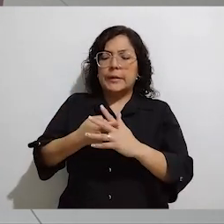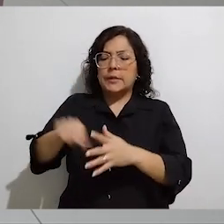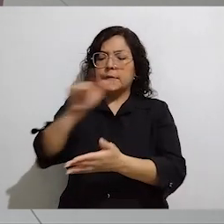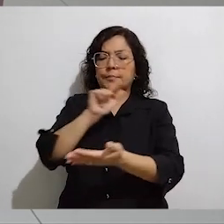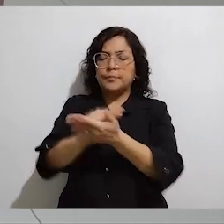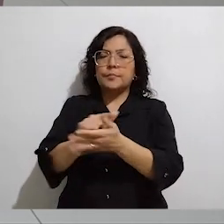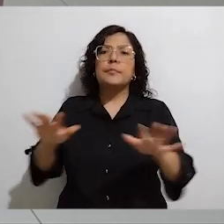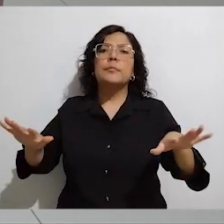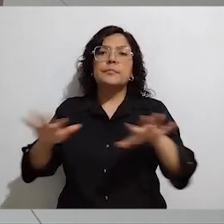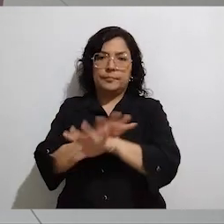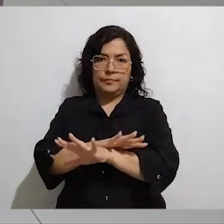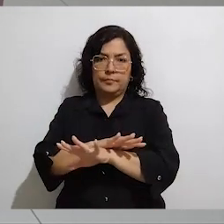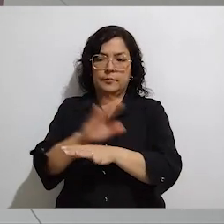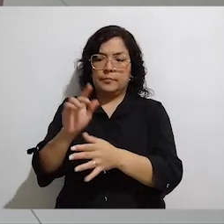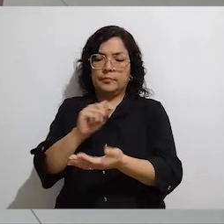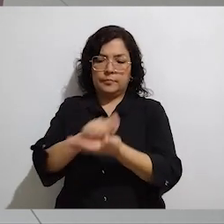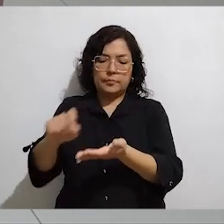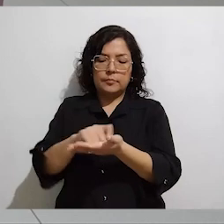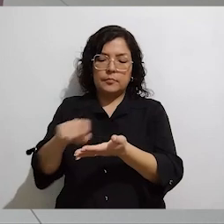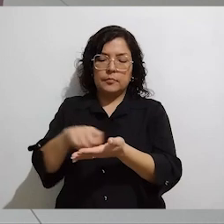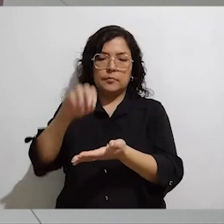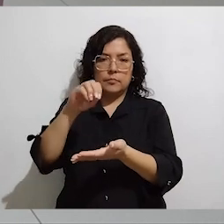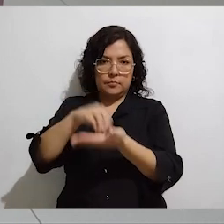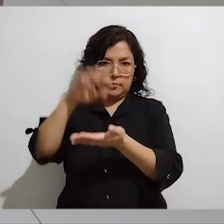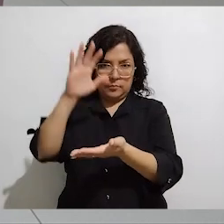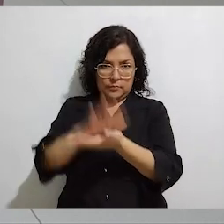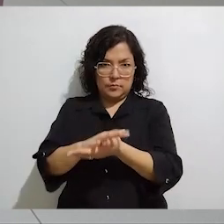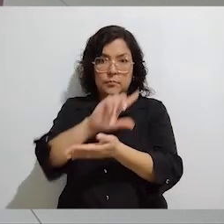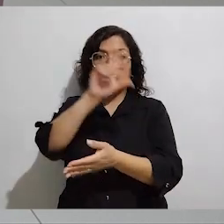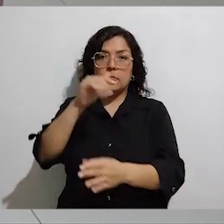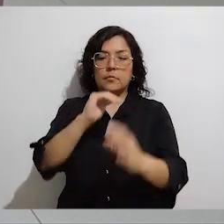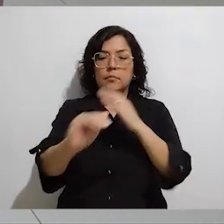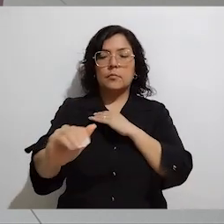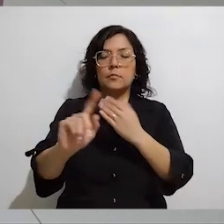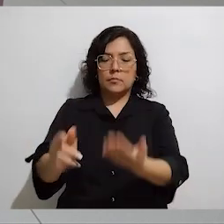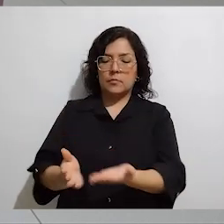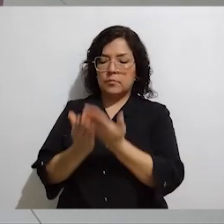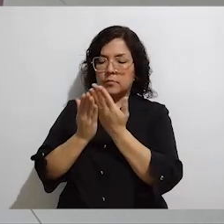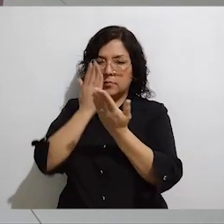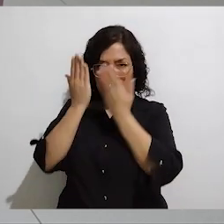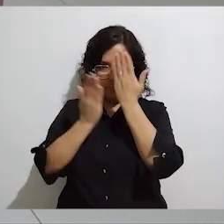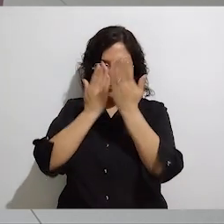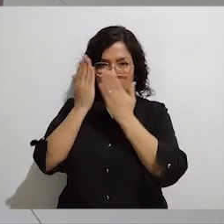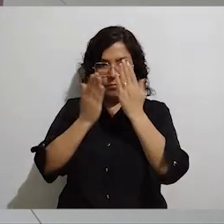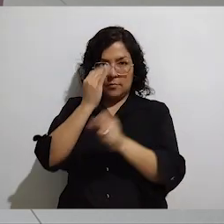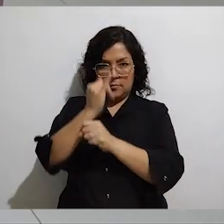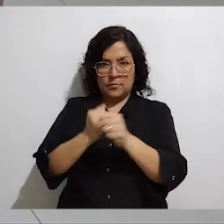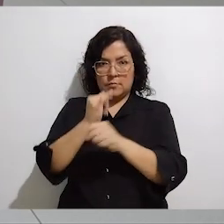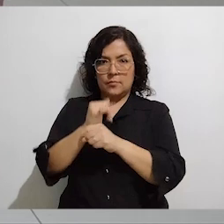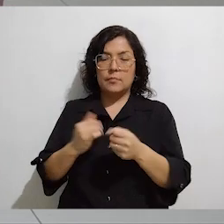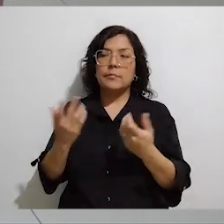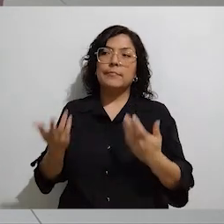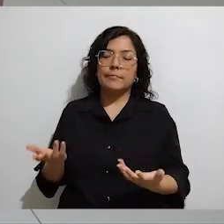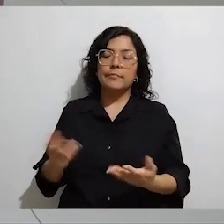para que en su momento sea estudiada, dictaminada por la comisión correspondiente y sea votada por el Pleno. Lo que hace este